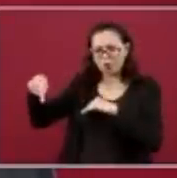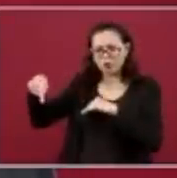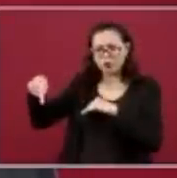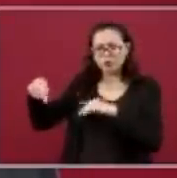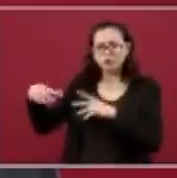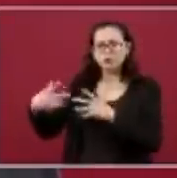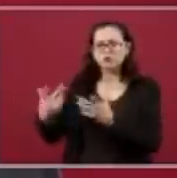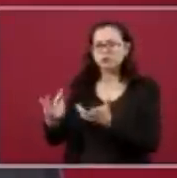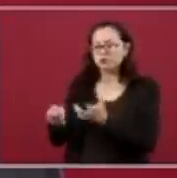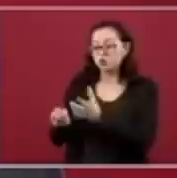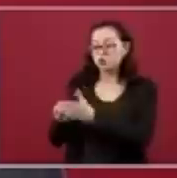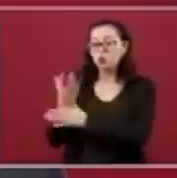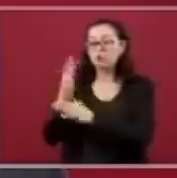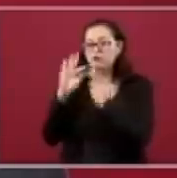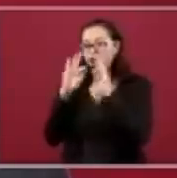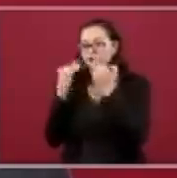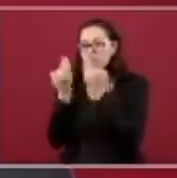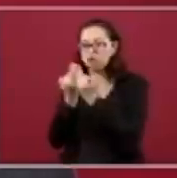tienen.